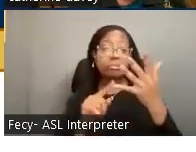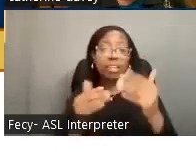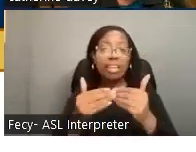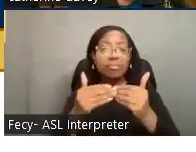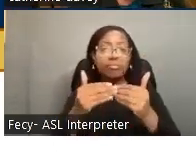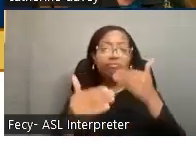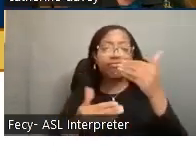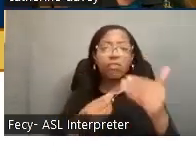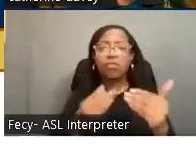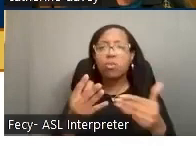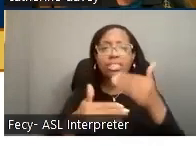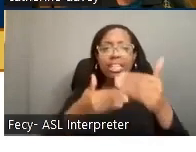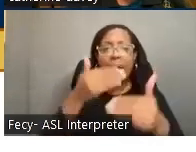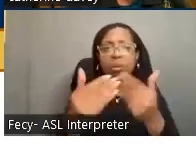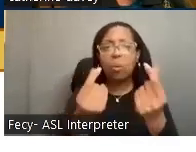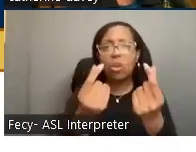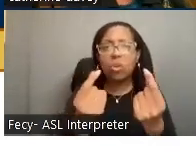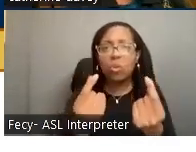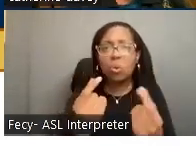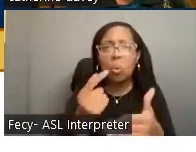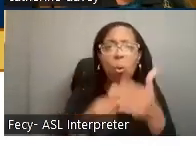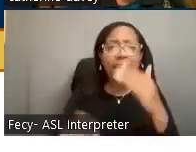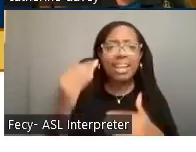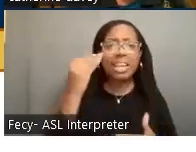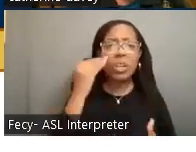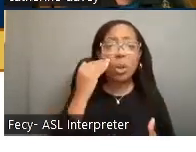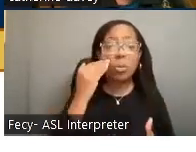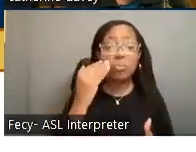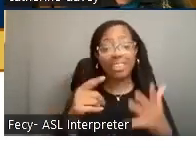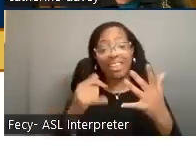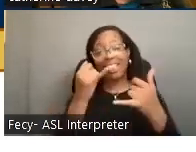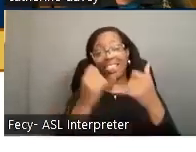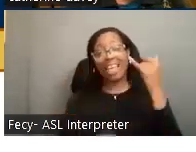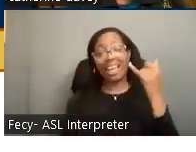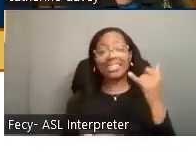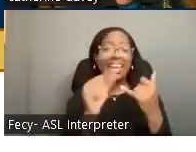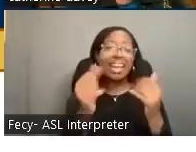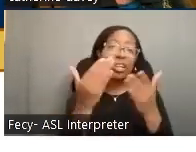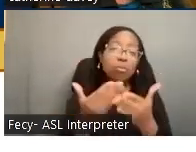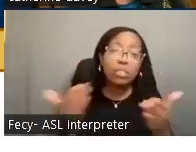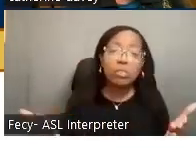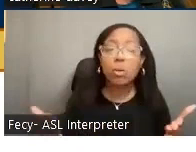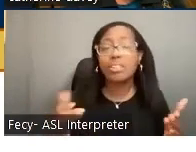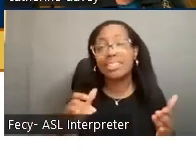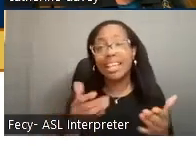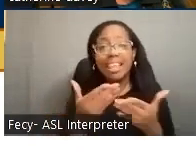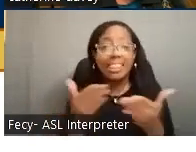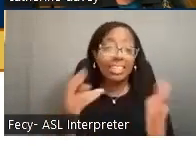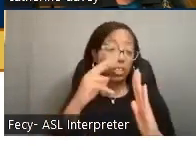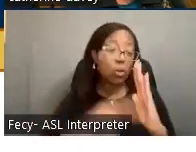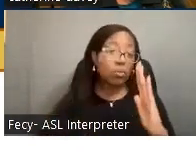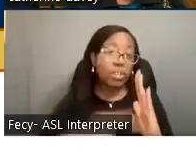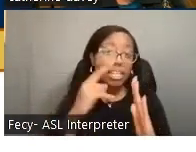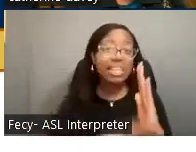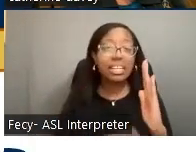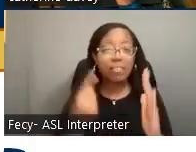que saber. Y después vamos a darles más recursos. Ustedes pueden ver esos recursos, depender de esos recursos, también